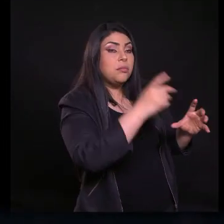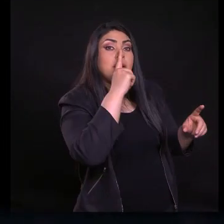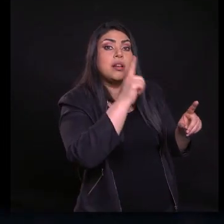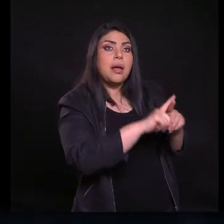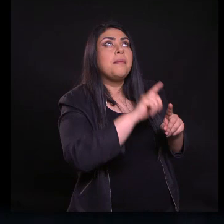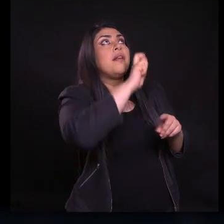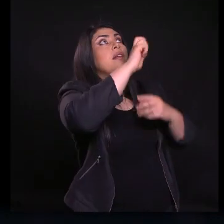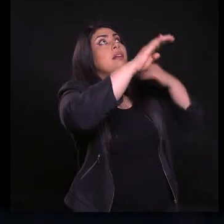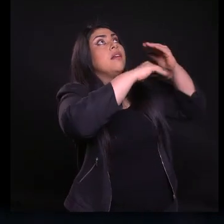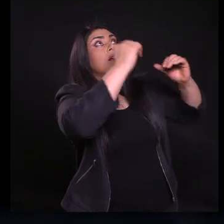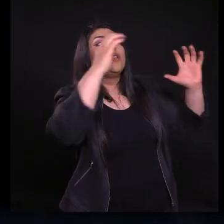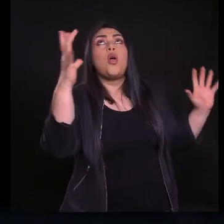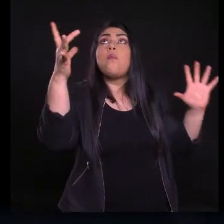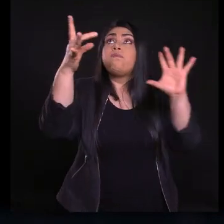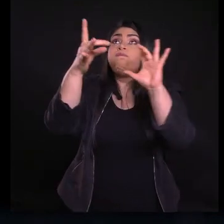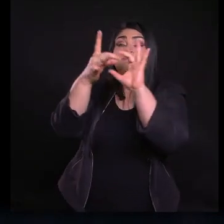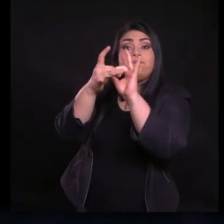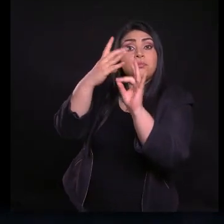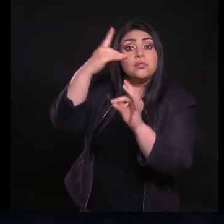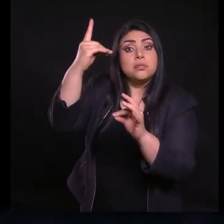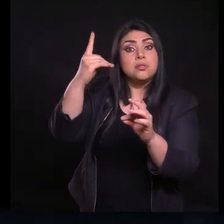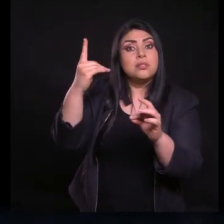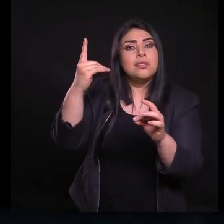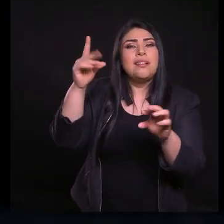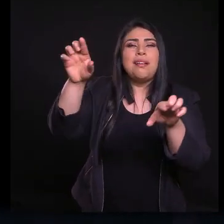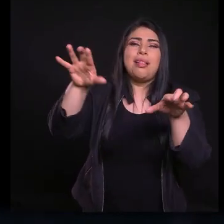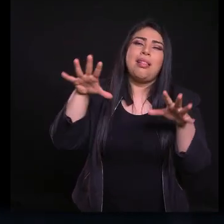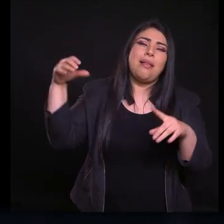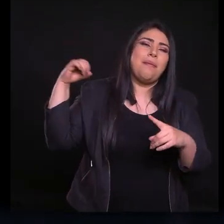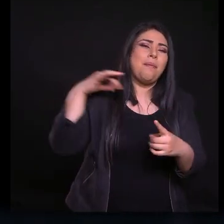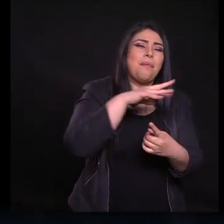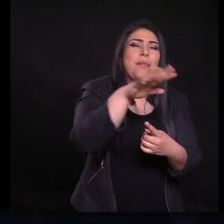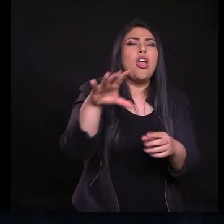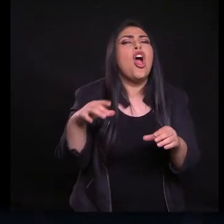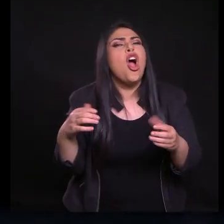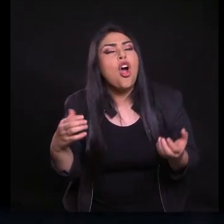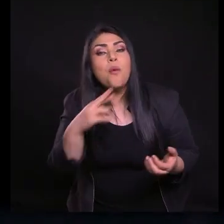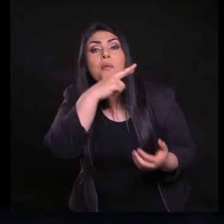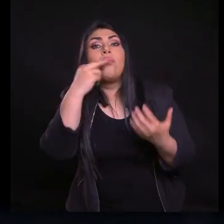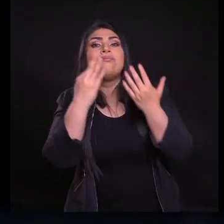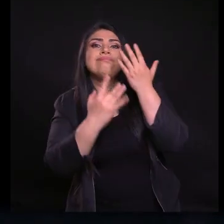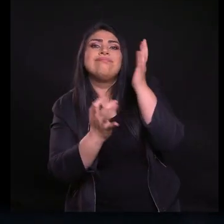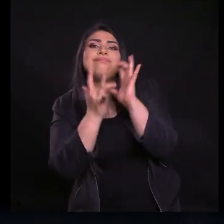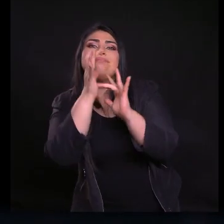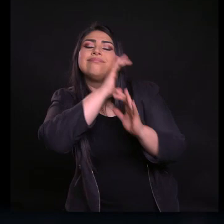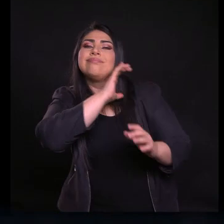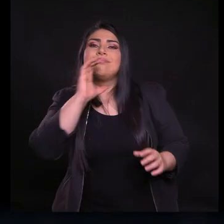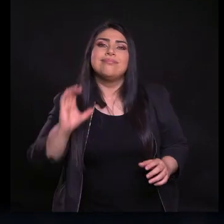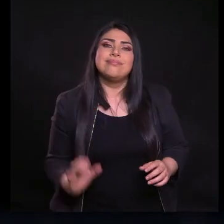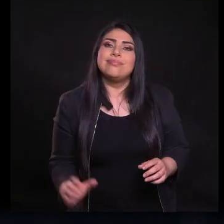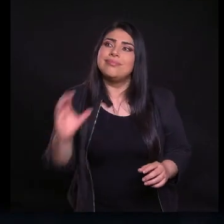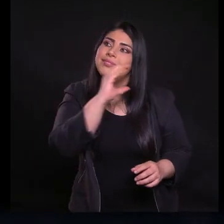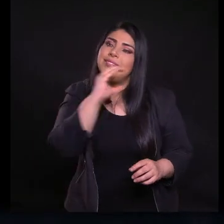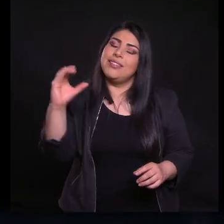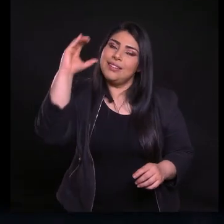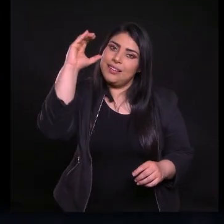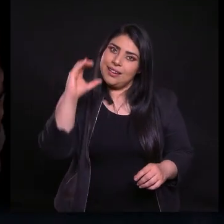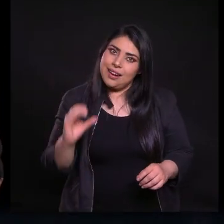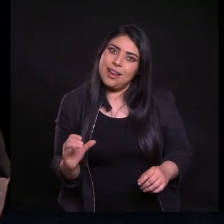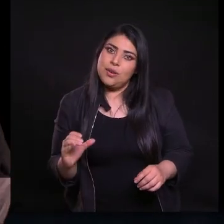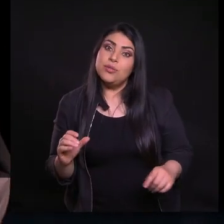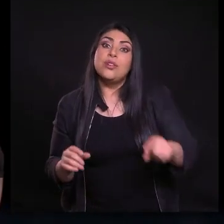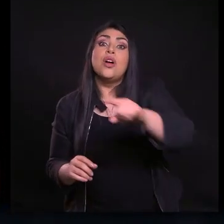están en los cielos haciendo la paz mediante la sangre de su cruz verso 21 y a